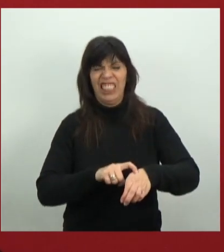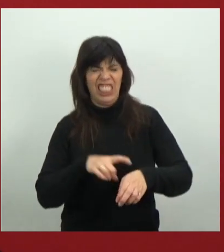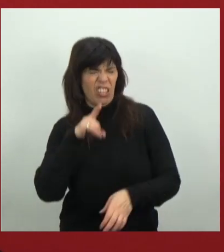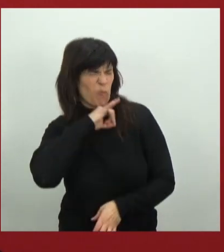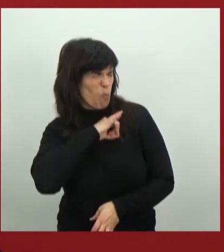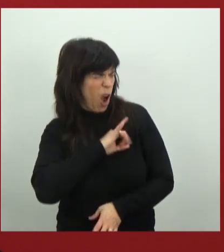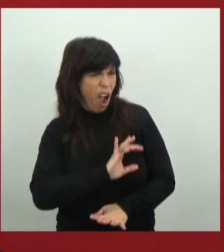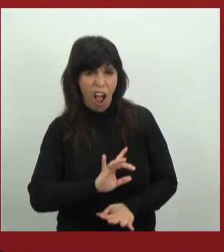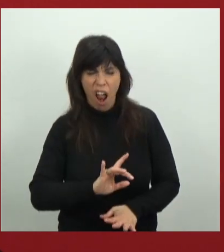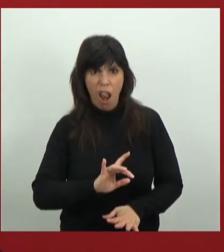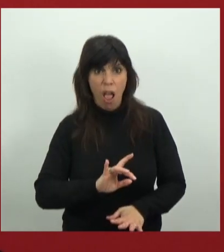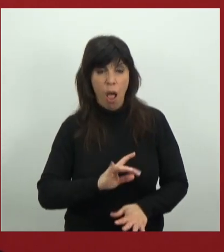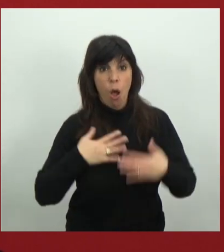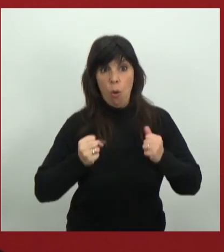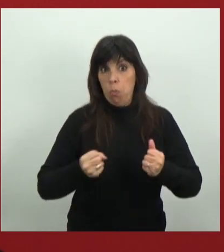que tiene el mismo poder